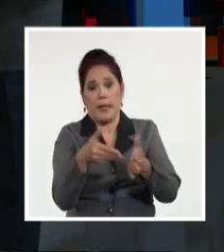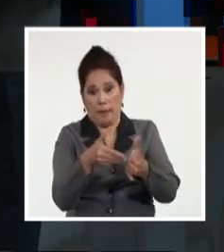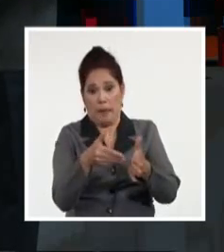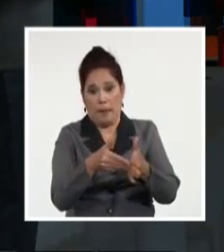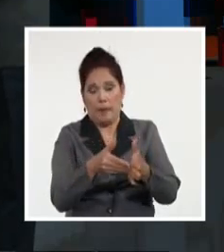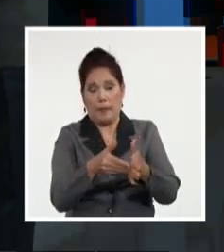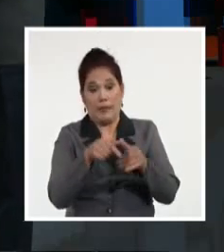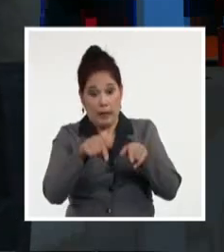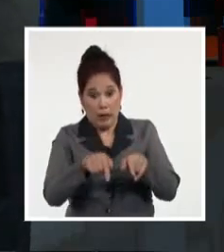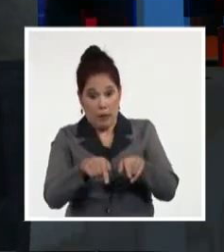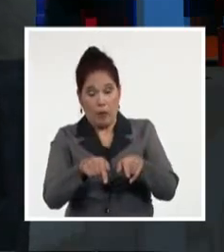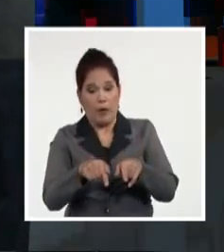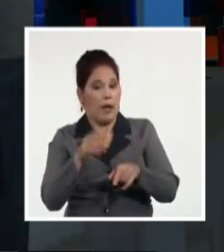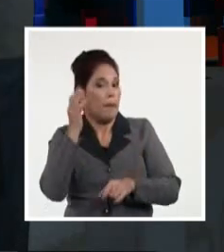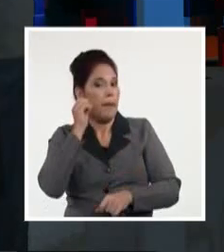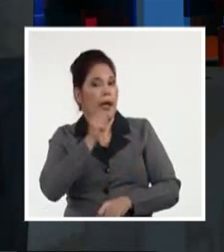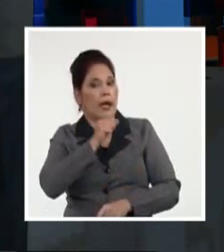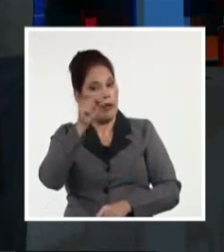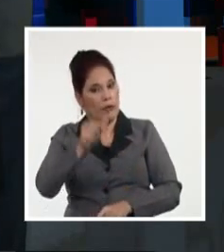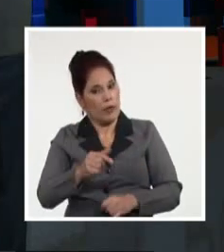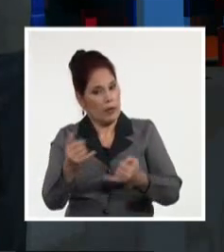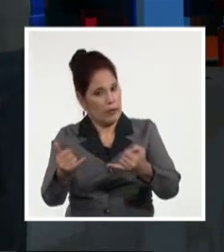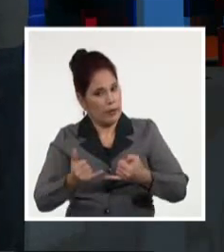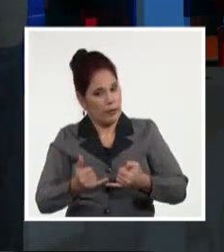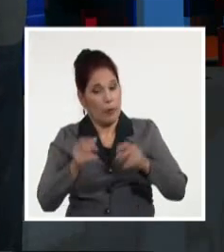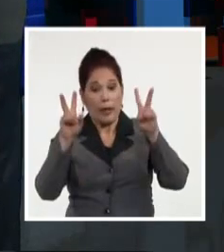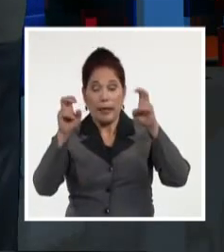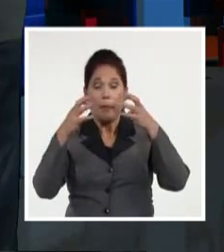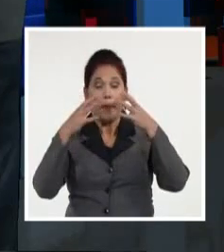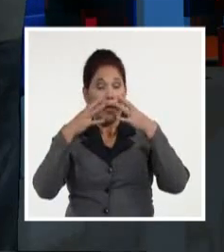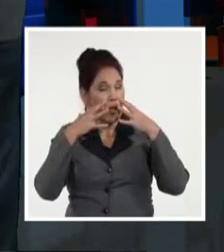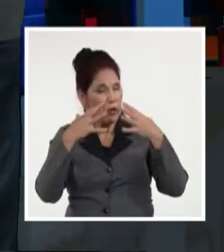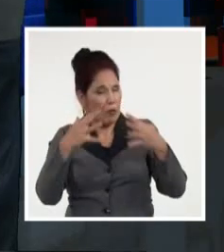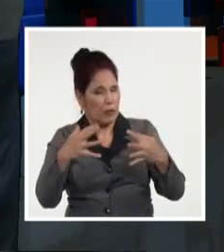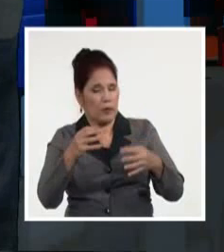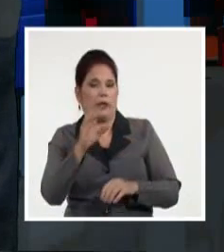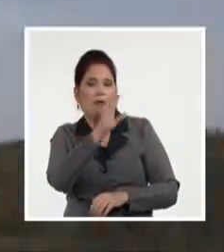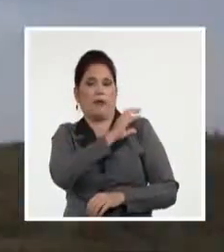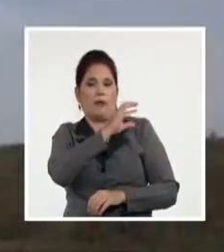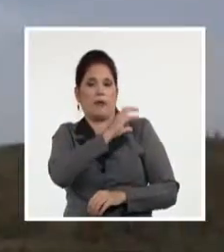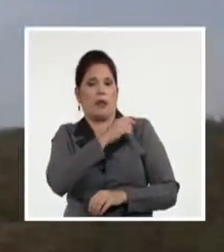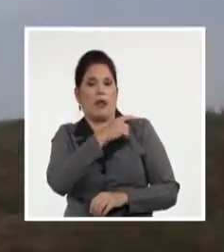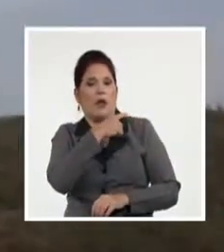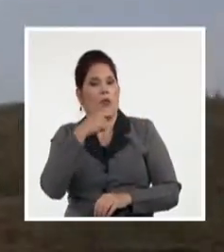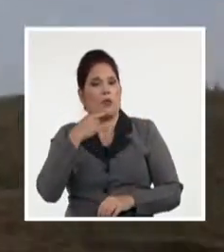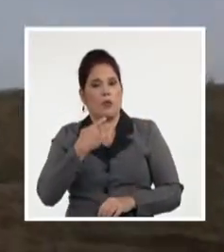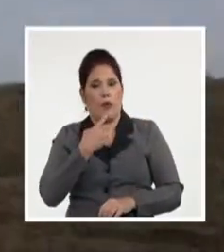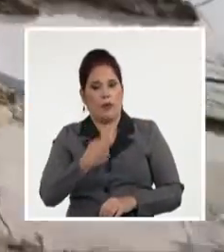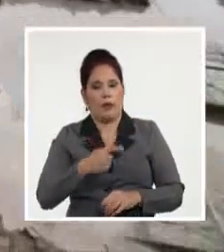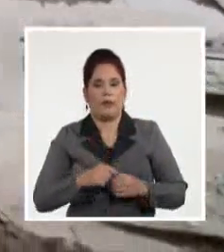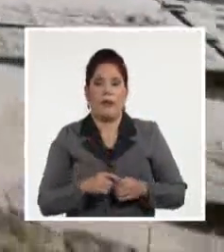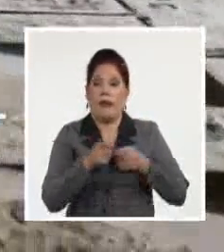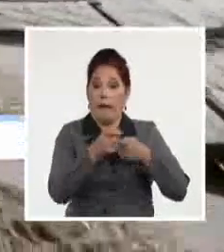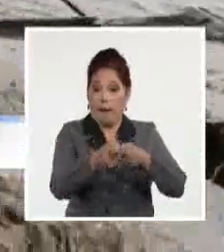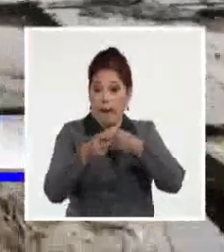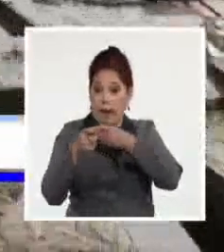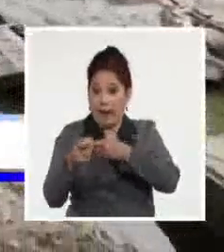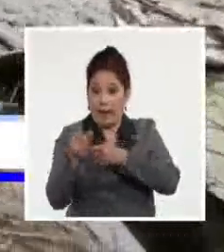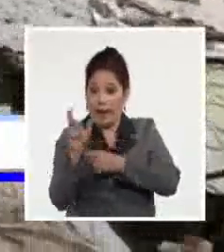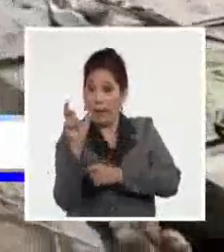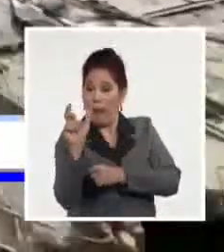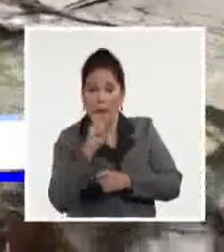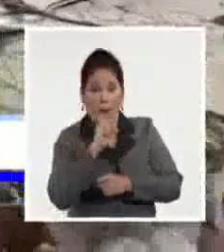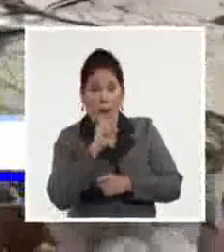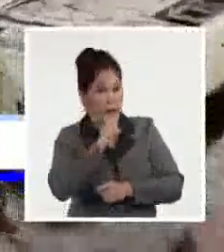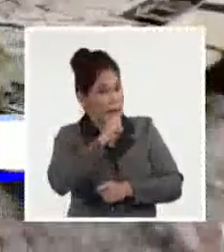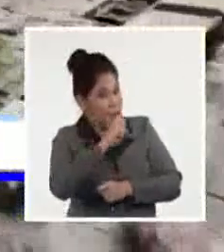En el siguiente material, Diana Valido nos presenta temas clave tratados por el canciller ruso. Guerra fue la palabra más dura